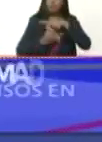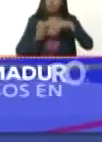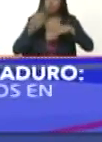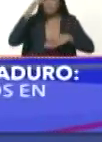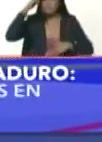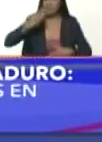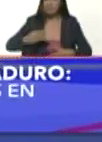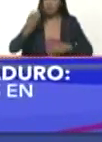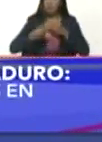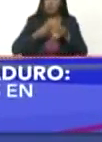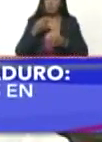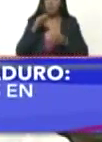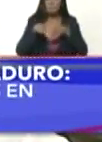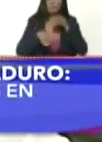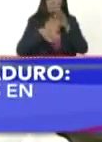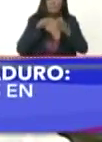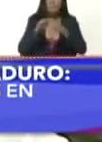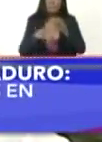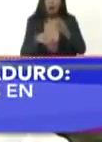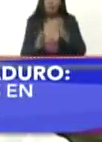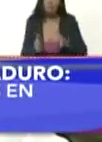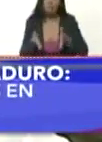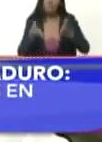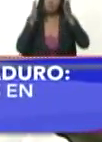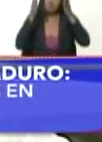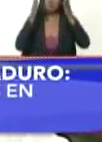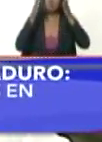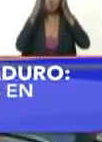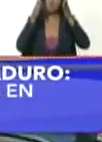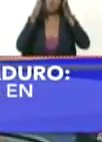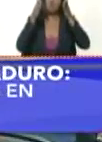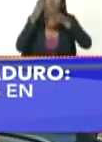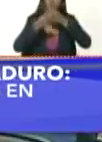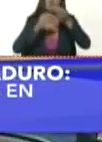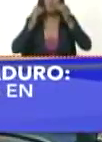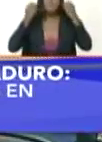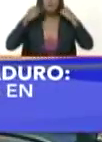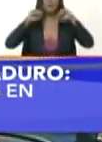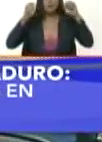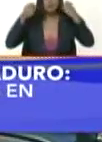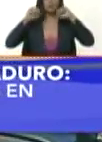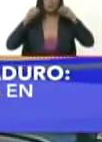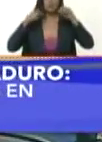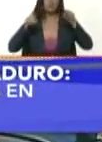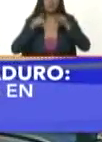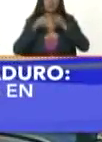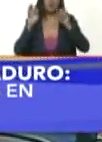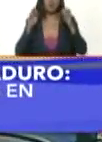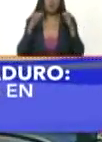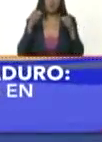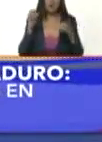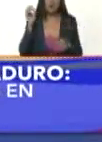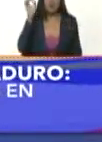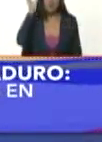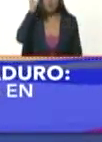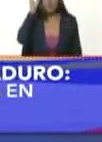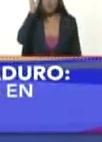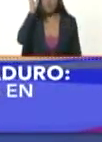fueron los pasos que fueron conformando la preparación ideológica,